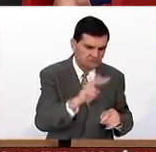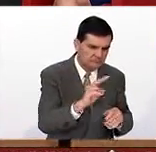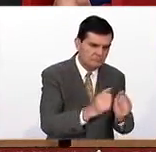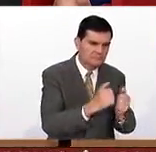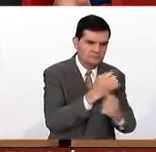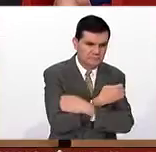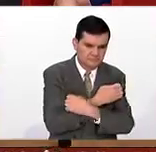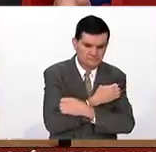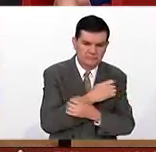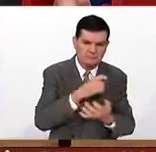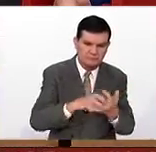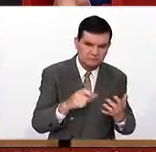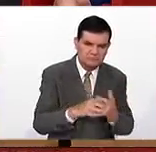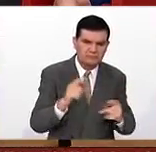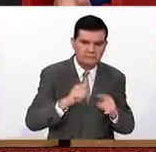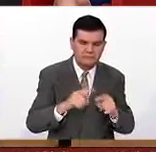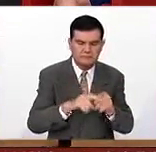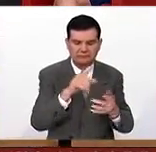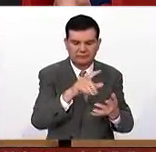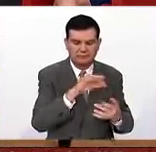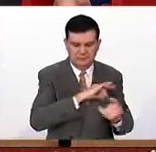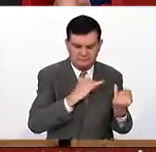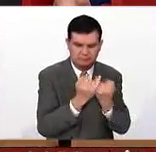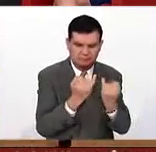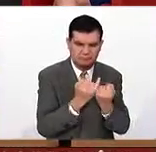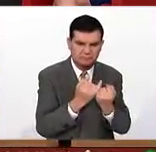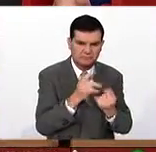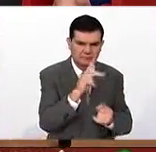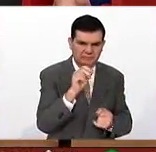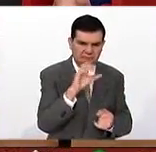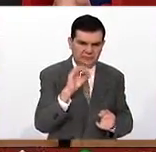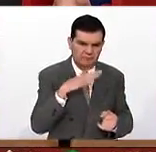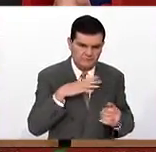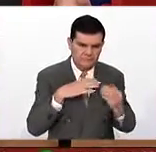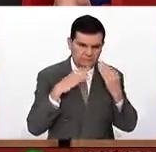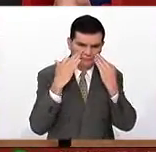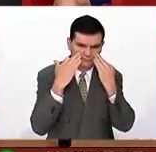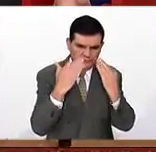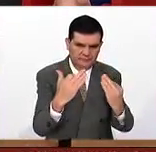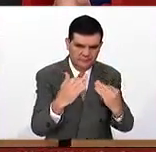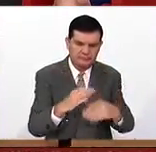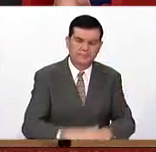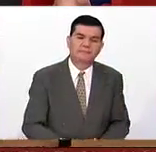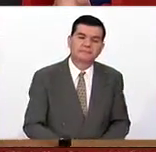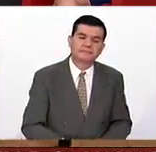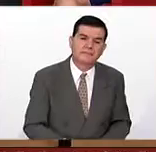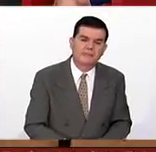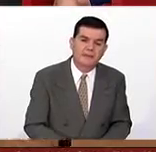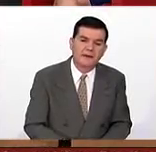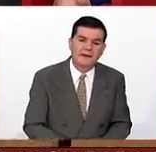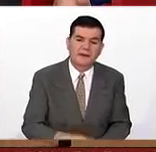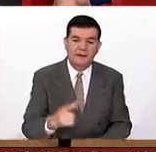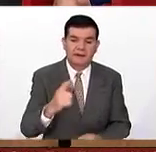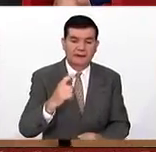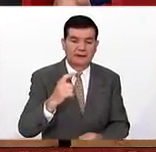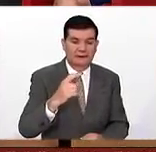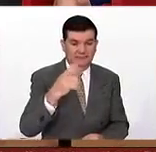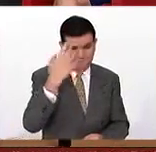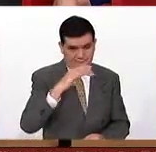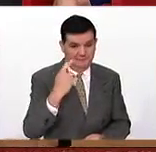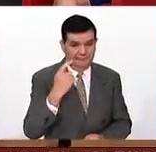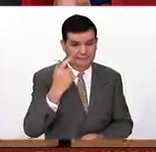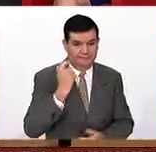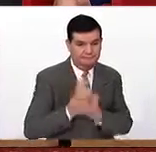educación para el consumo en nuestra página de profeco ahí estamos procesos ahora bien el aguinaldo pues es